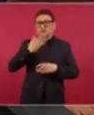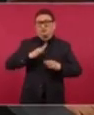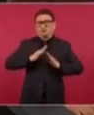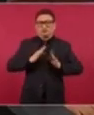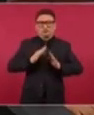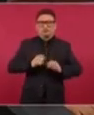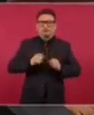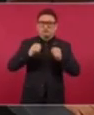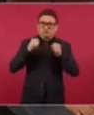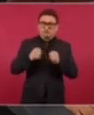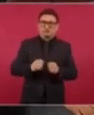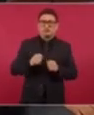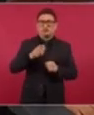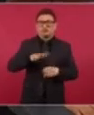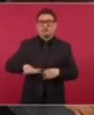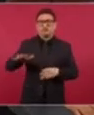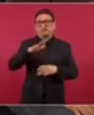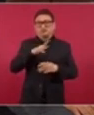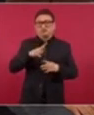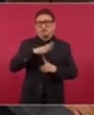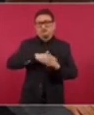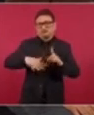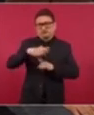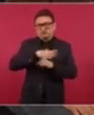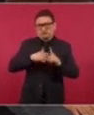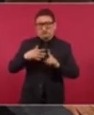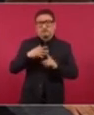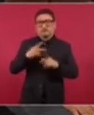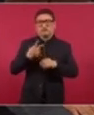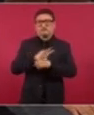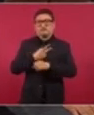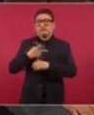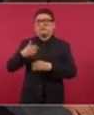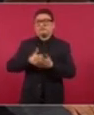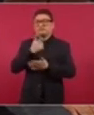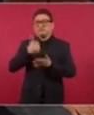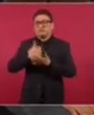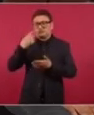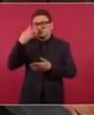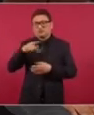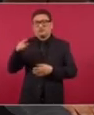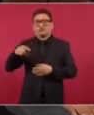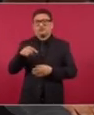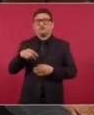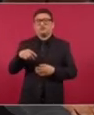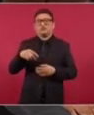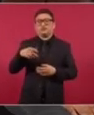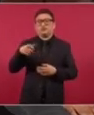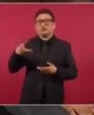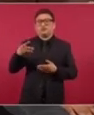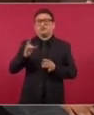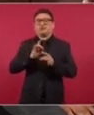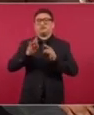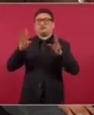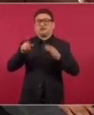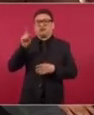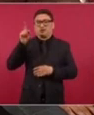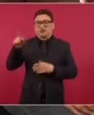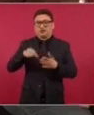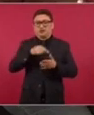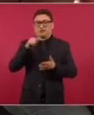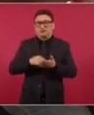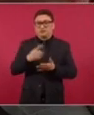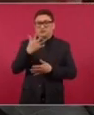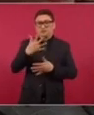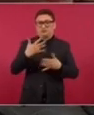seguridad por el contexto que prevalece en la ciudad. Se da este acontecimiento, 5